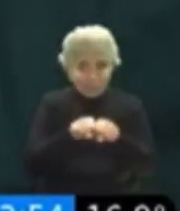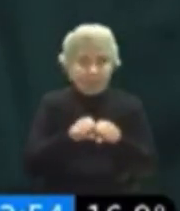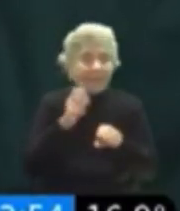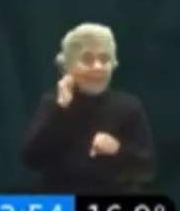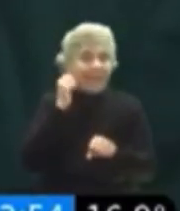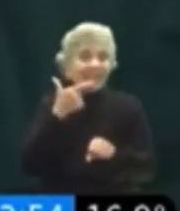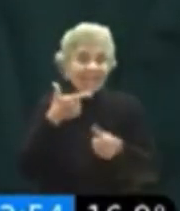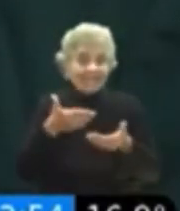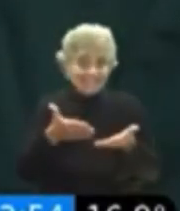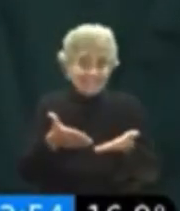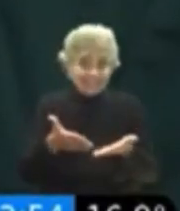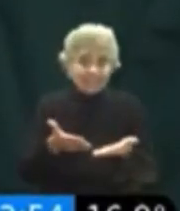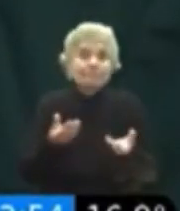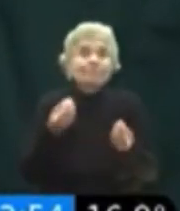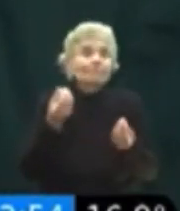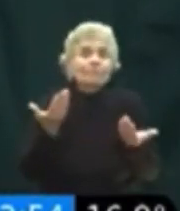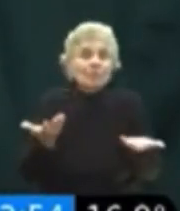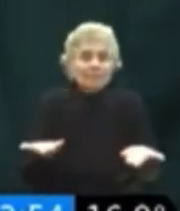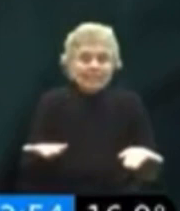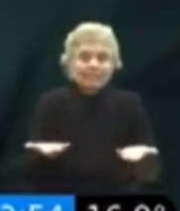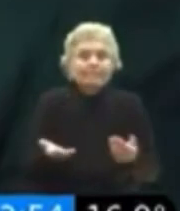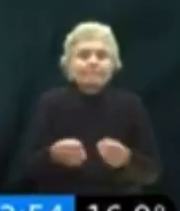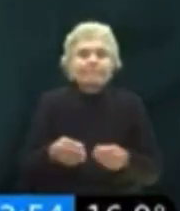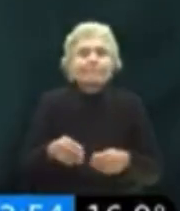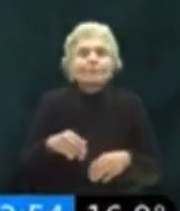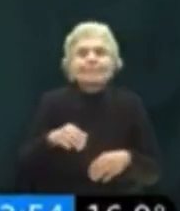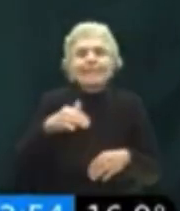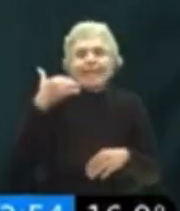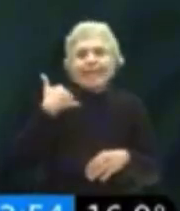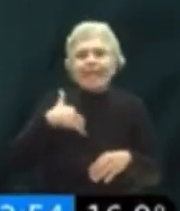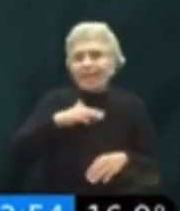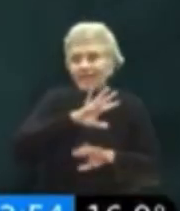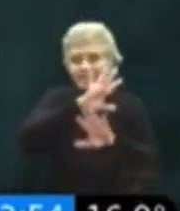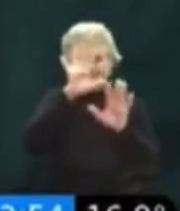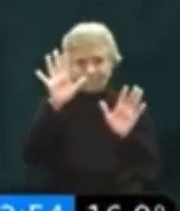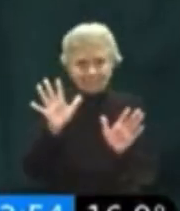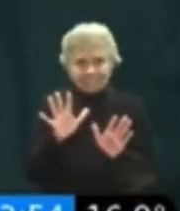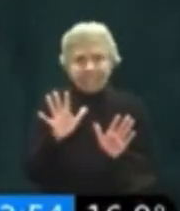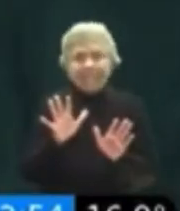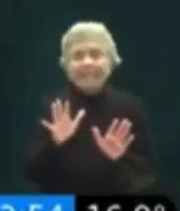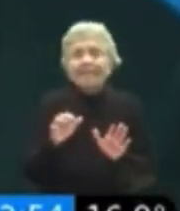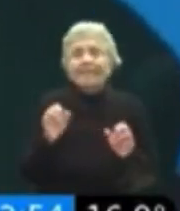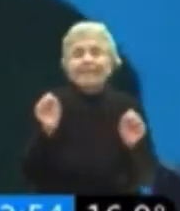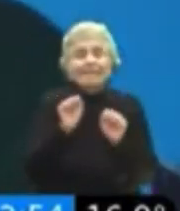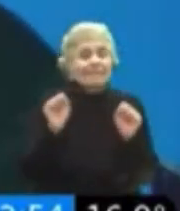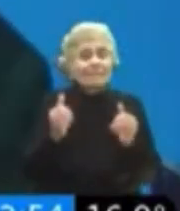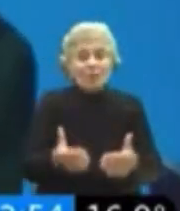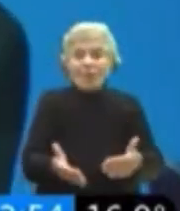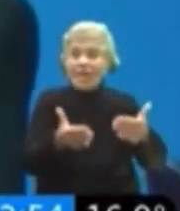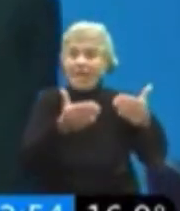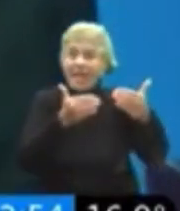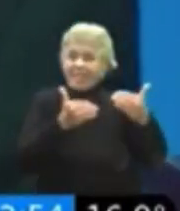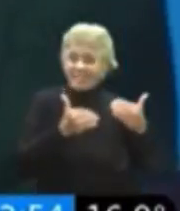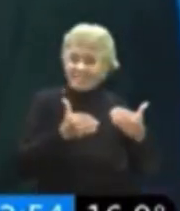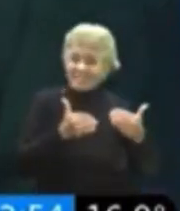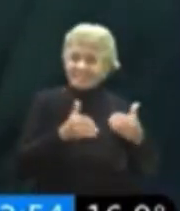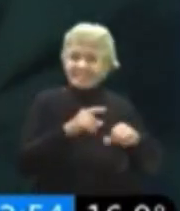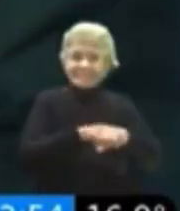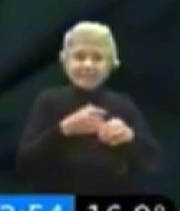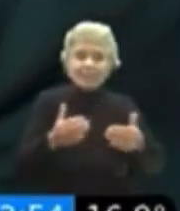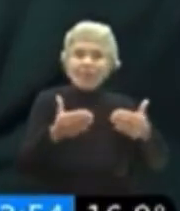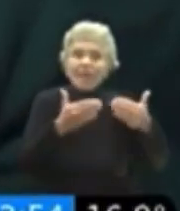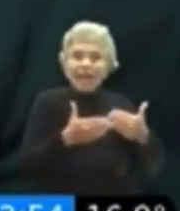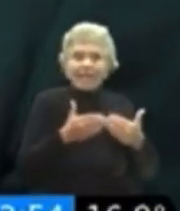tenido fríos a nivel nacional que se han adelantado a la época habitual. Eso ha hecho que el consumo